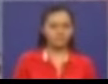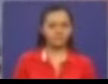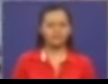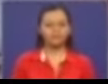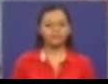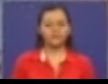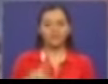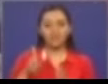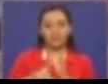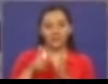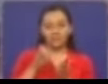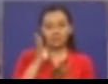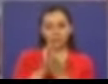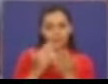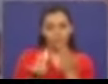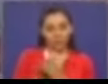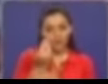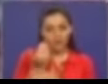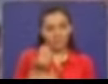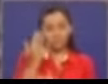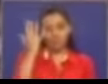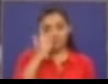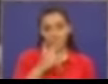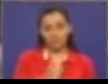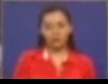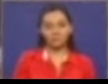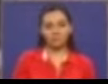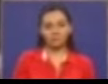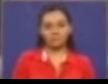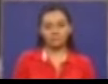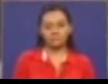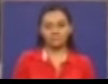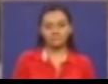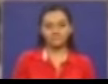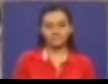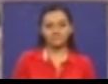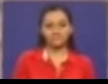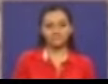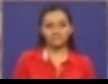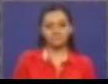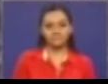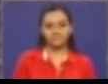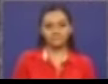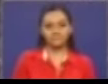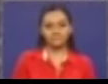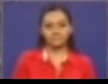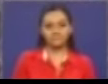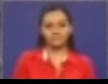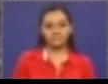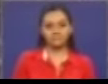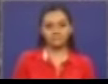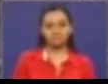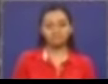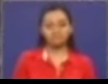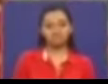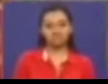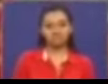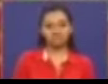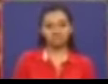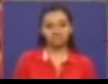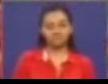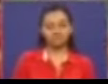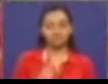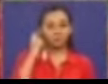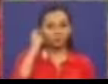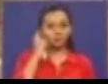estación del tren renovada, por ahí pasa el tren, es bellísimo, ¿no? Ahí Sucre dio una importante batalla en Yaguachi,